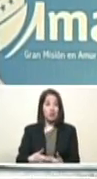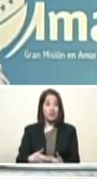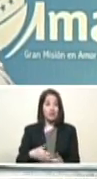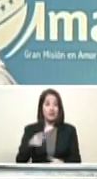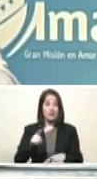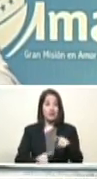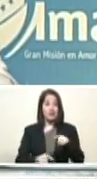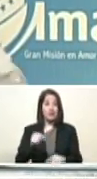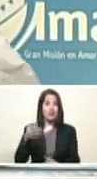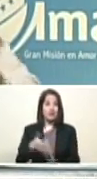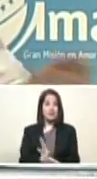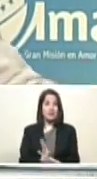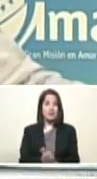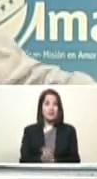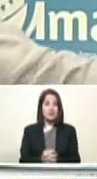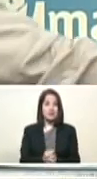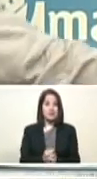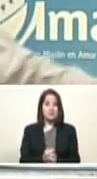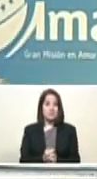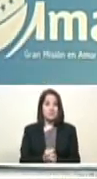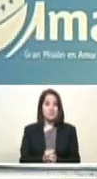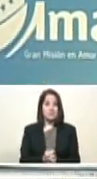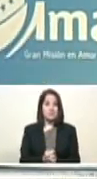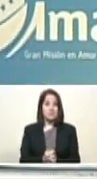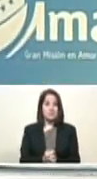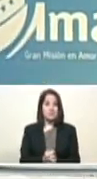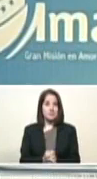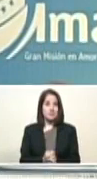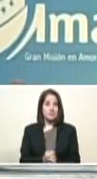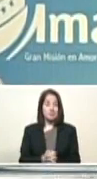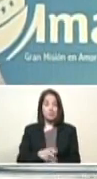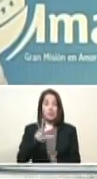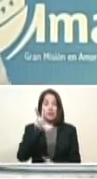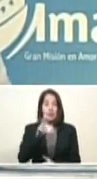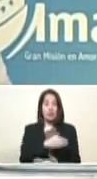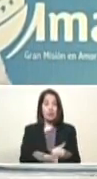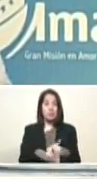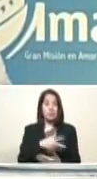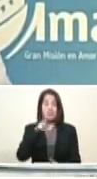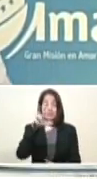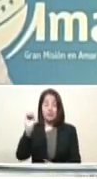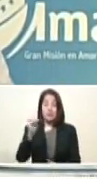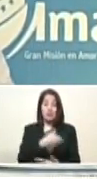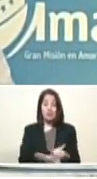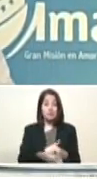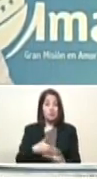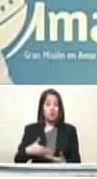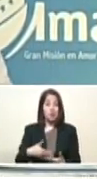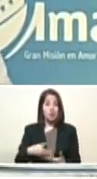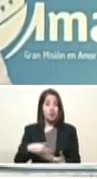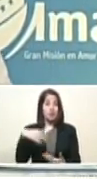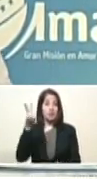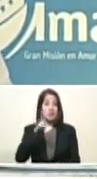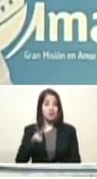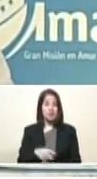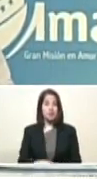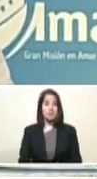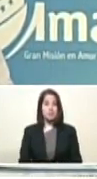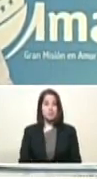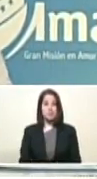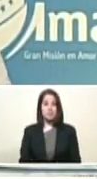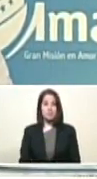compatriotas. 22 millones, somos 30 millones de venezolanos. Elías, 5